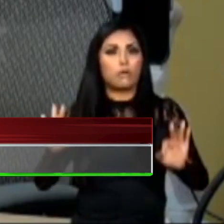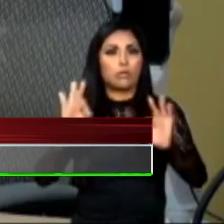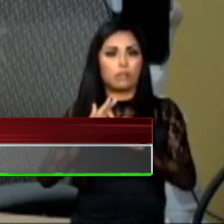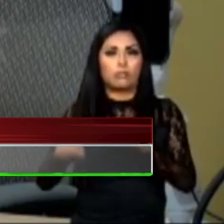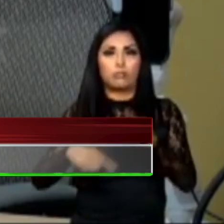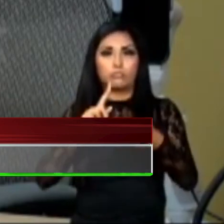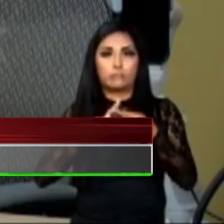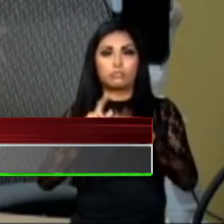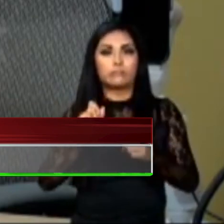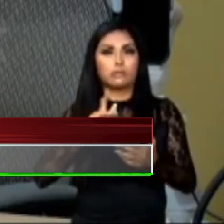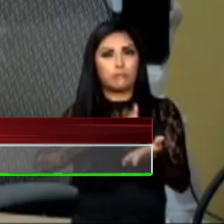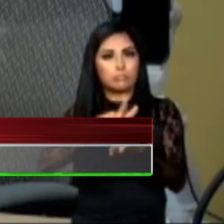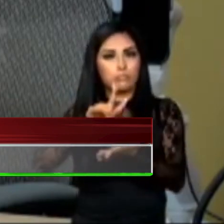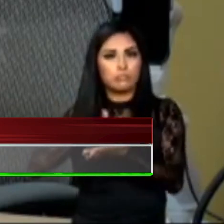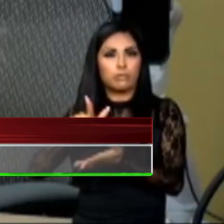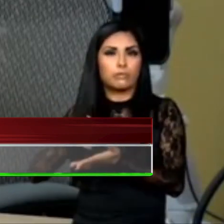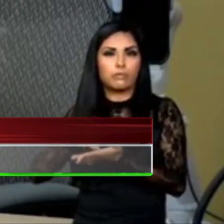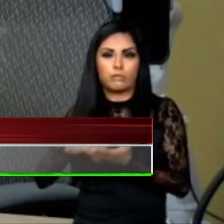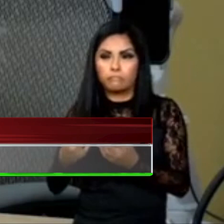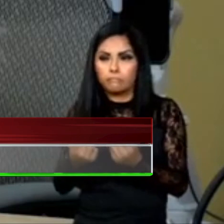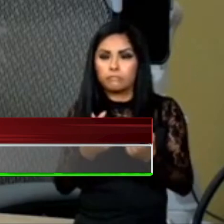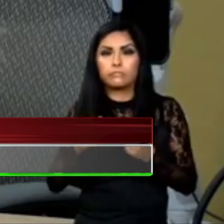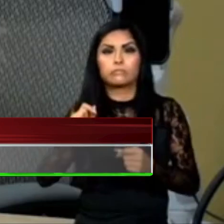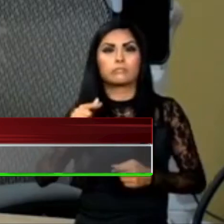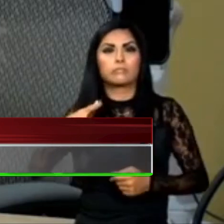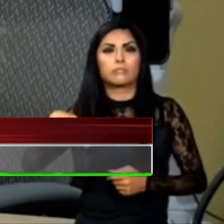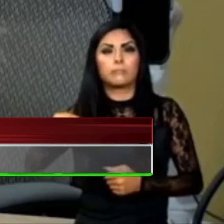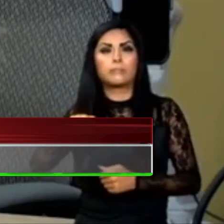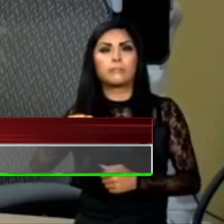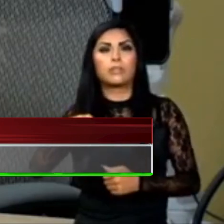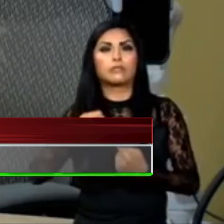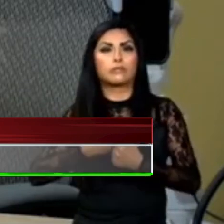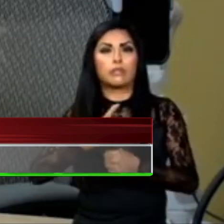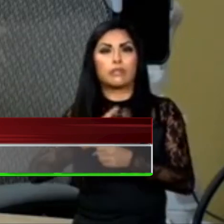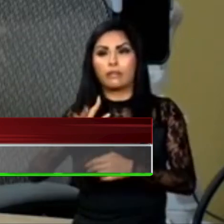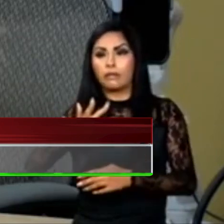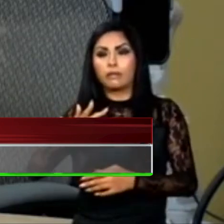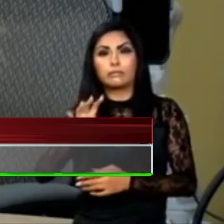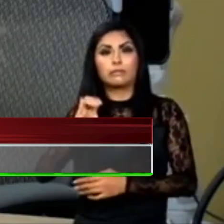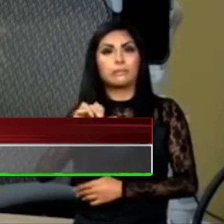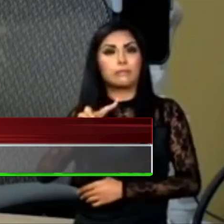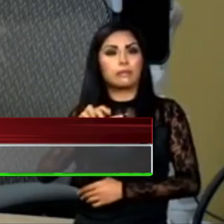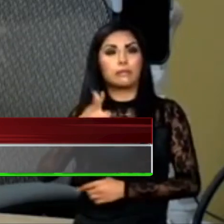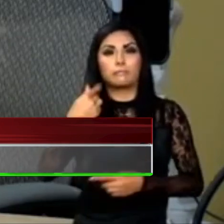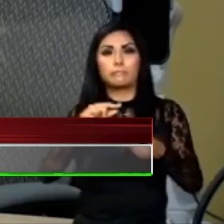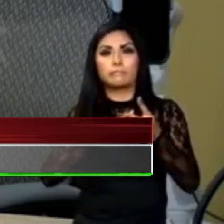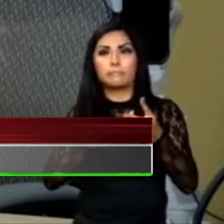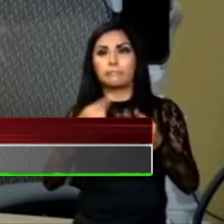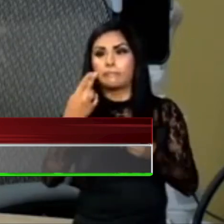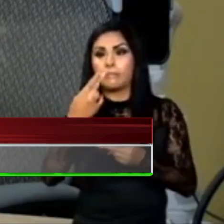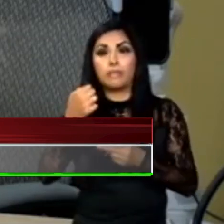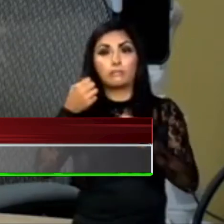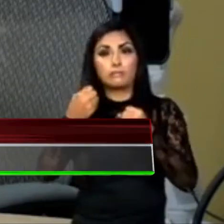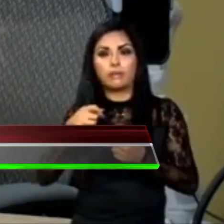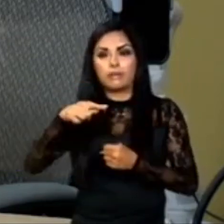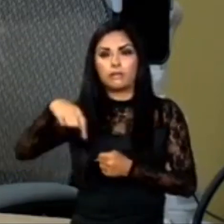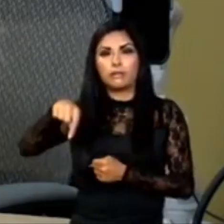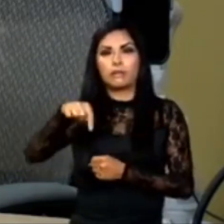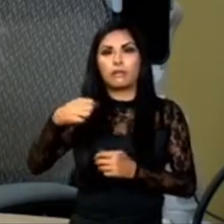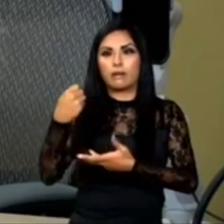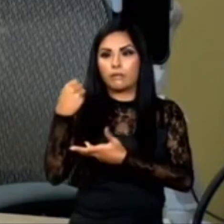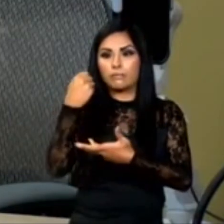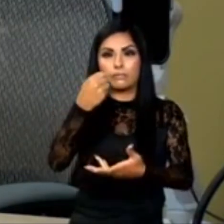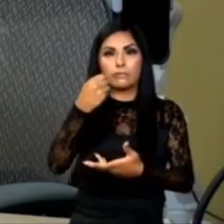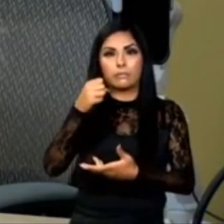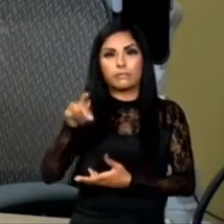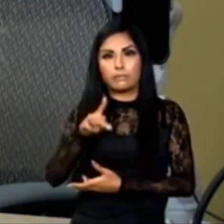Uno, apoyar de forma eficiente a las organizaciones de la sociedad civil. Dos, garantizar el adecuado ejercicio de los recursos